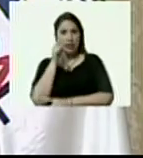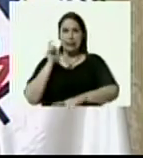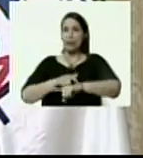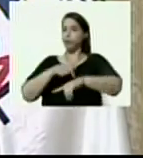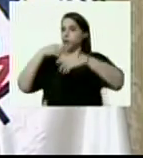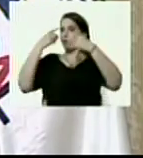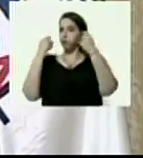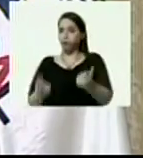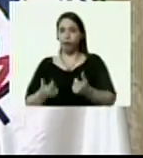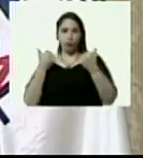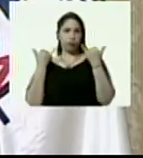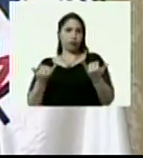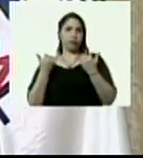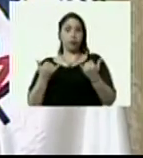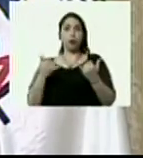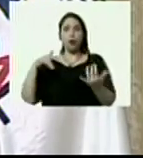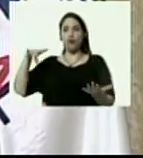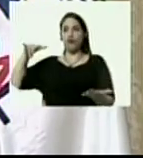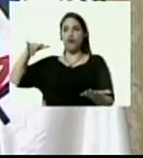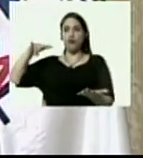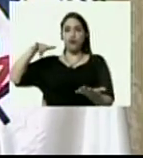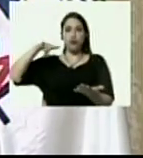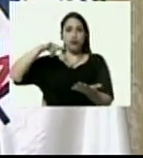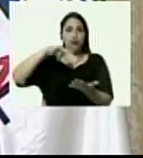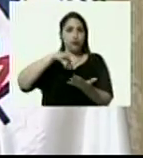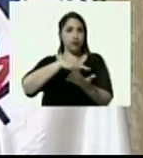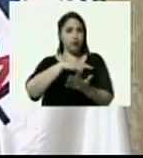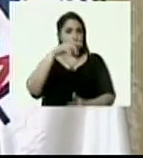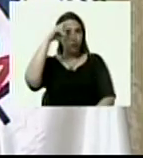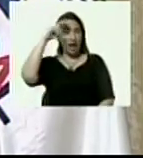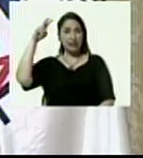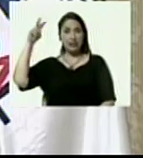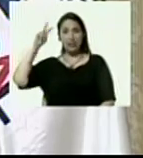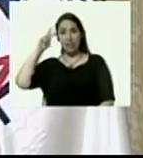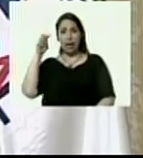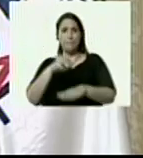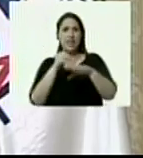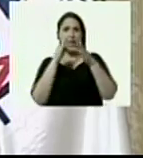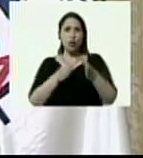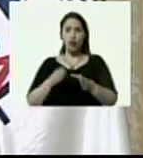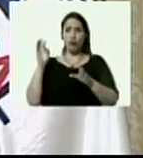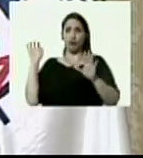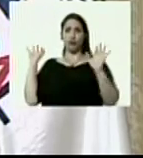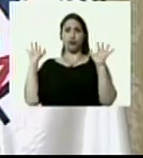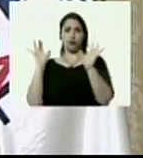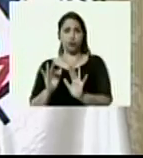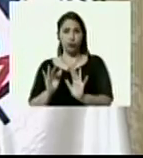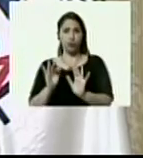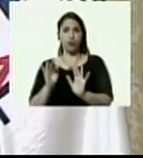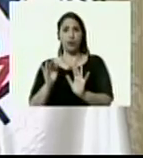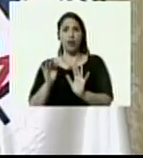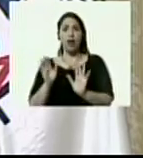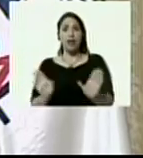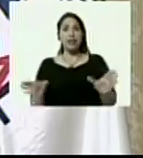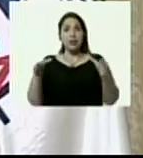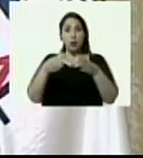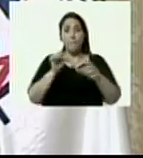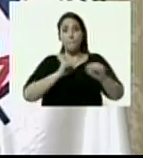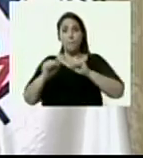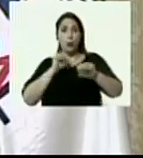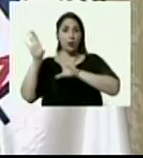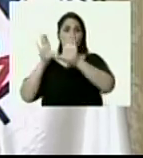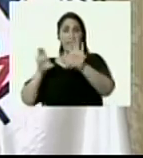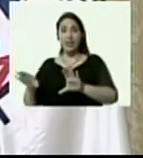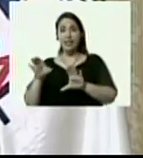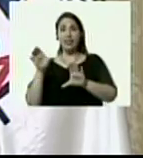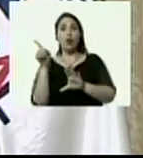real estaban aterrizando los cancilleres los ministros las delegaciones que venían a la reunión del movimiento de países no